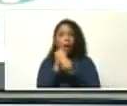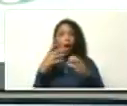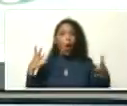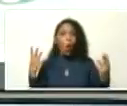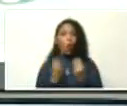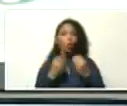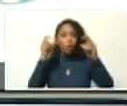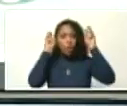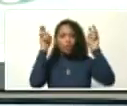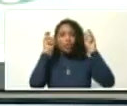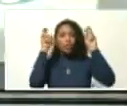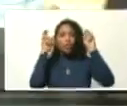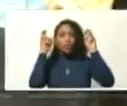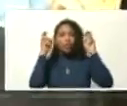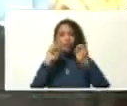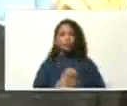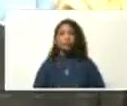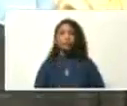temas, Castro Sotelo.